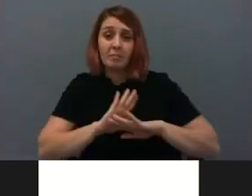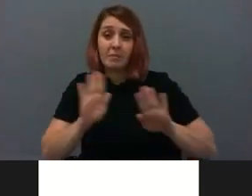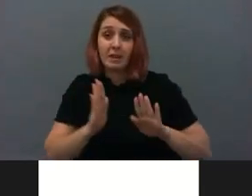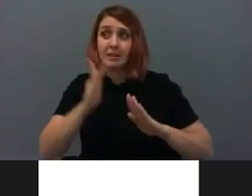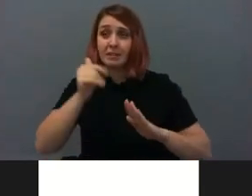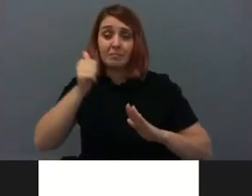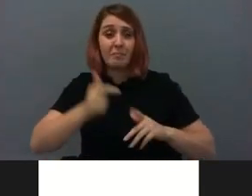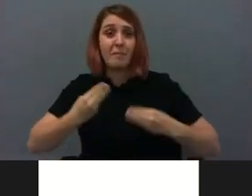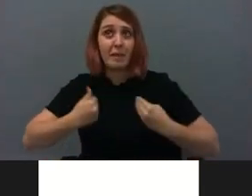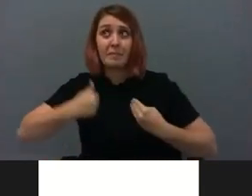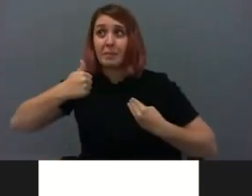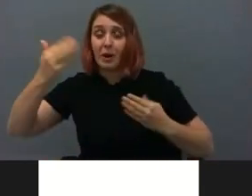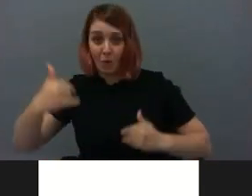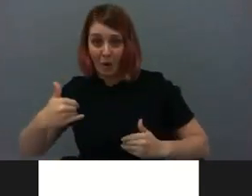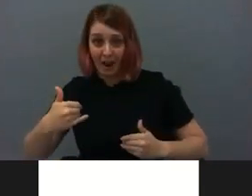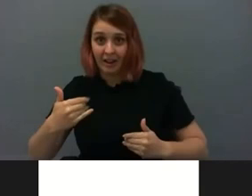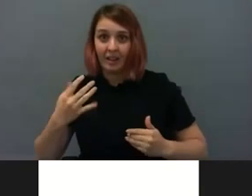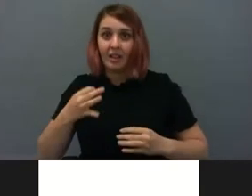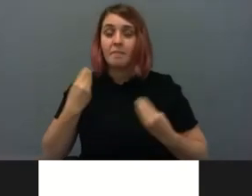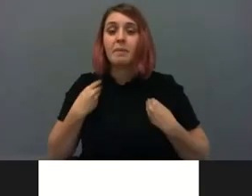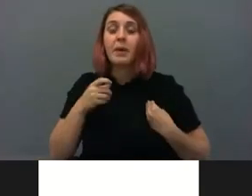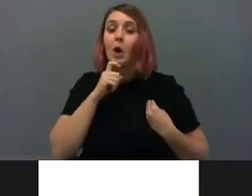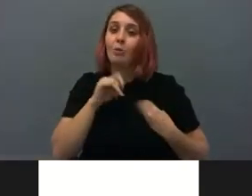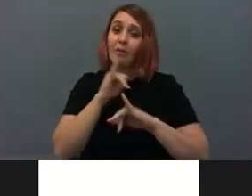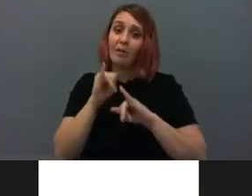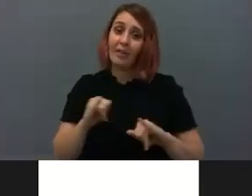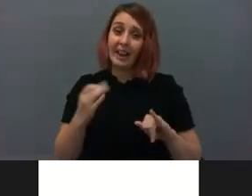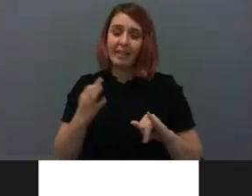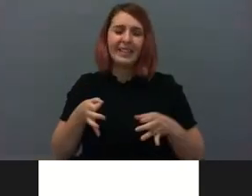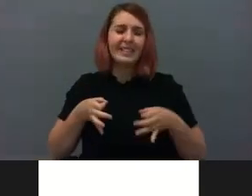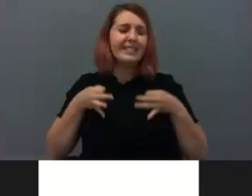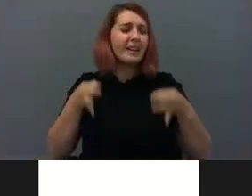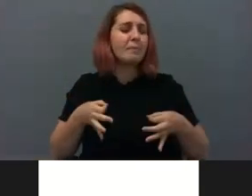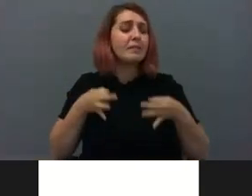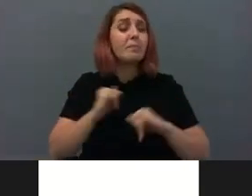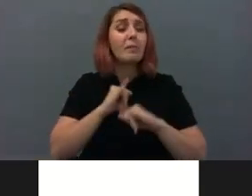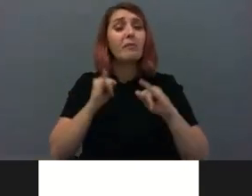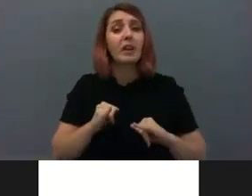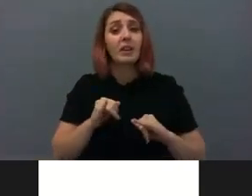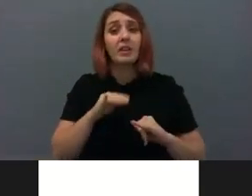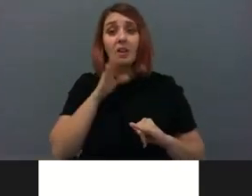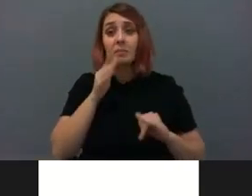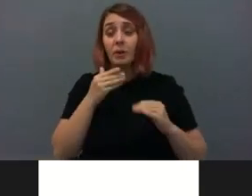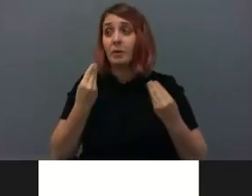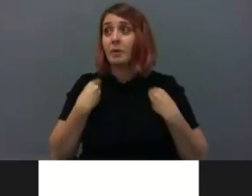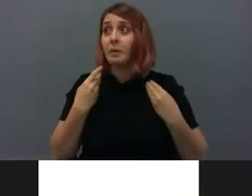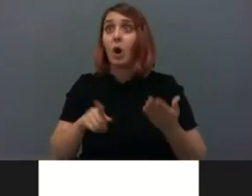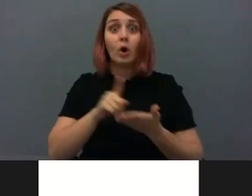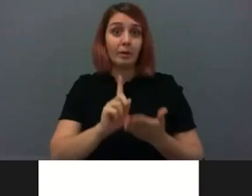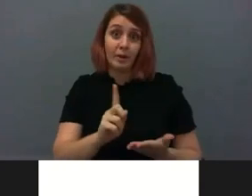que hay que vivirla feliz, o sea, siempre feliz, porque es que no vas a volver a vivir.